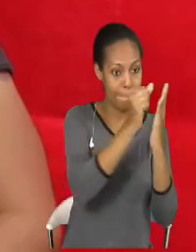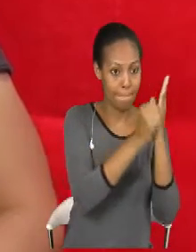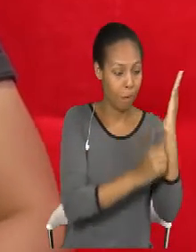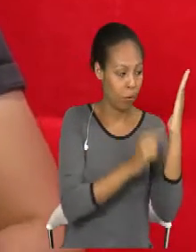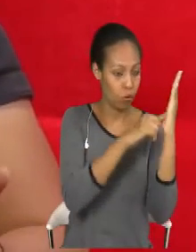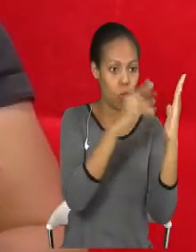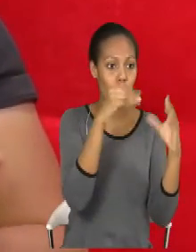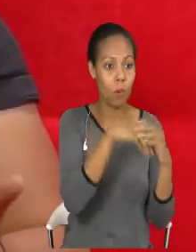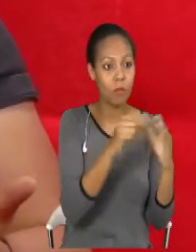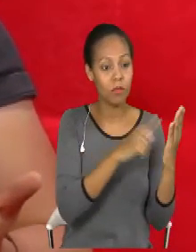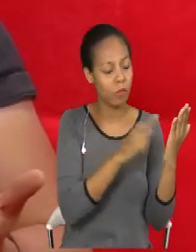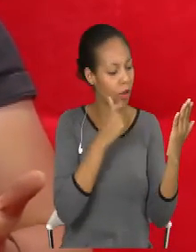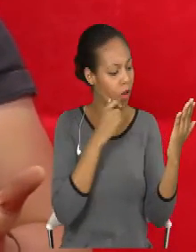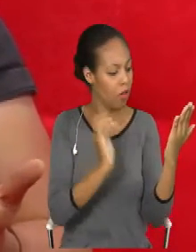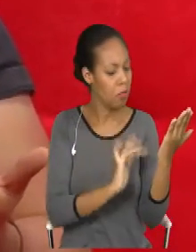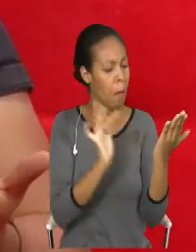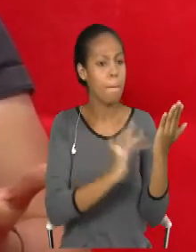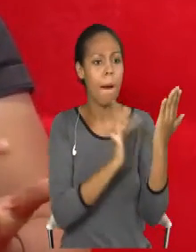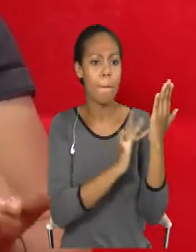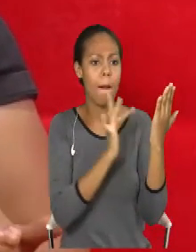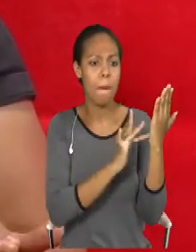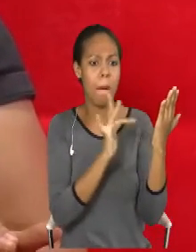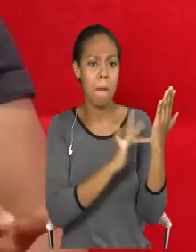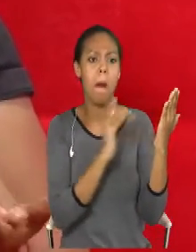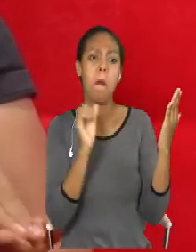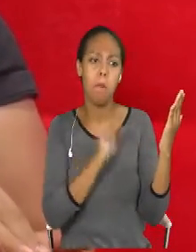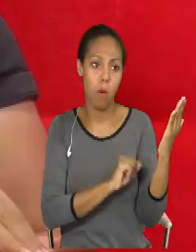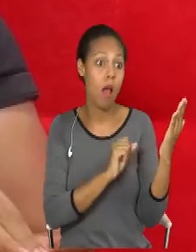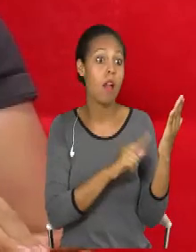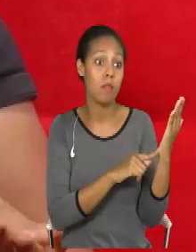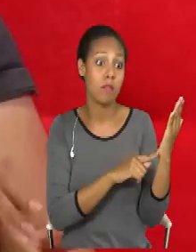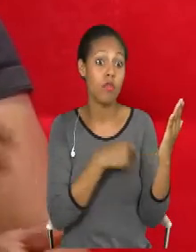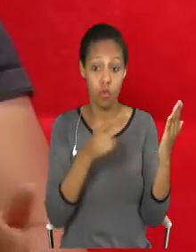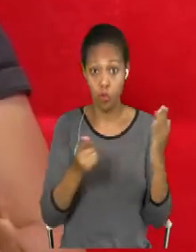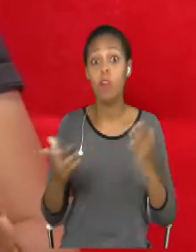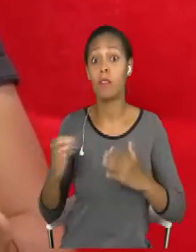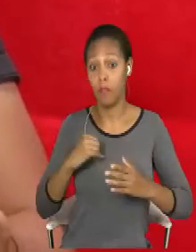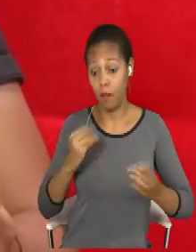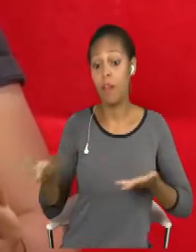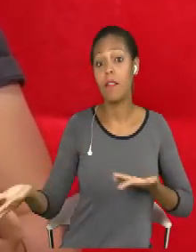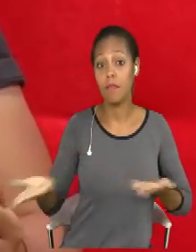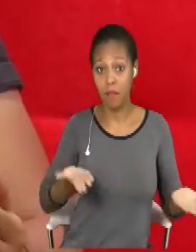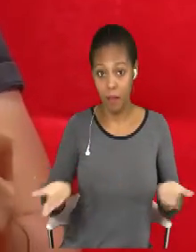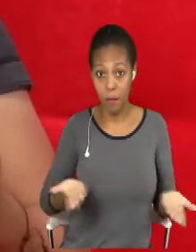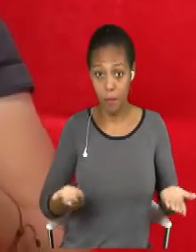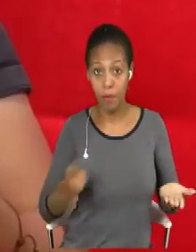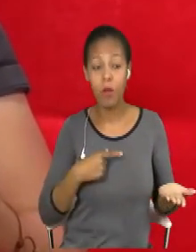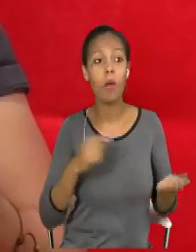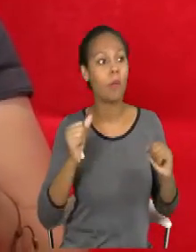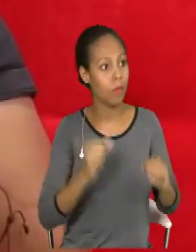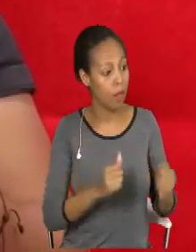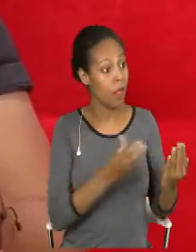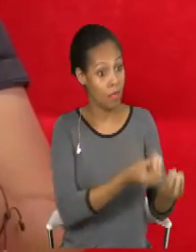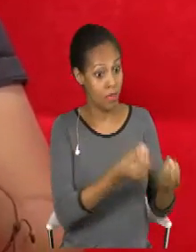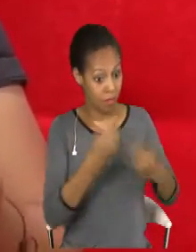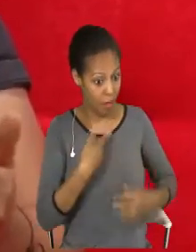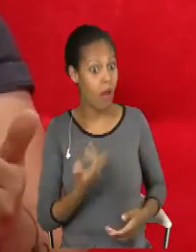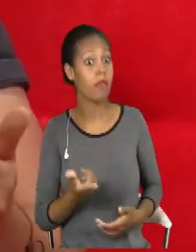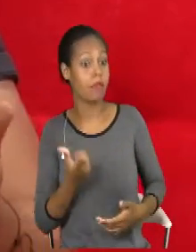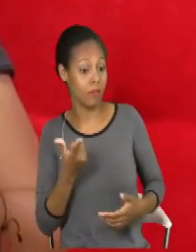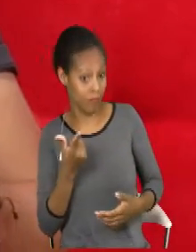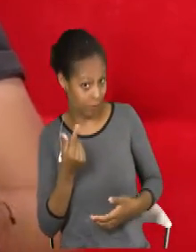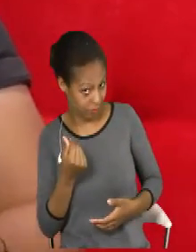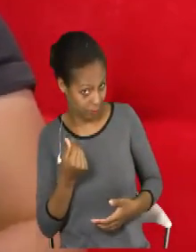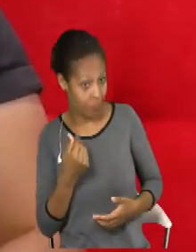a las personas acceder a un beneficio, a un servicio que les permite generar un ingreso y ese ingreso o